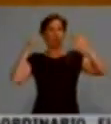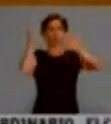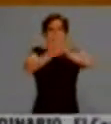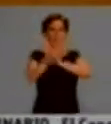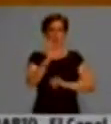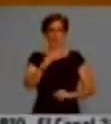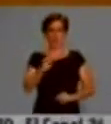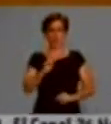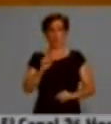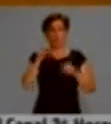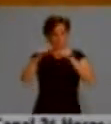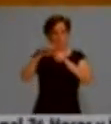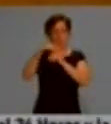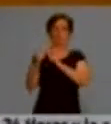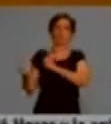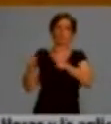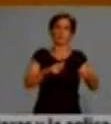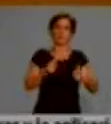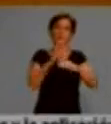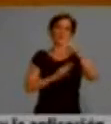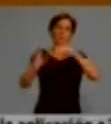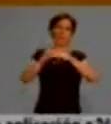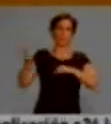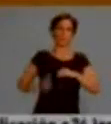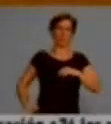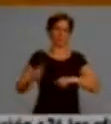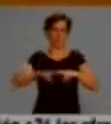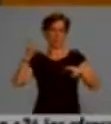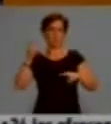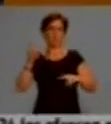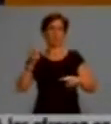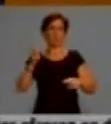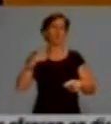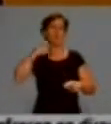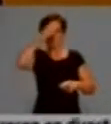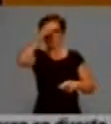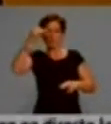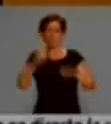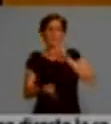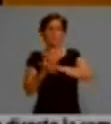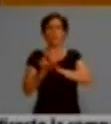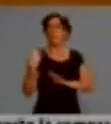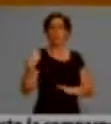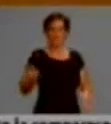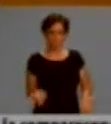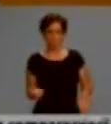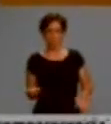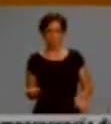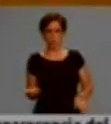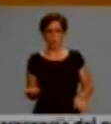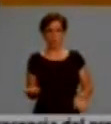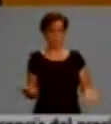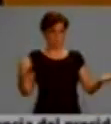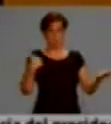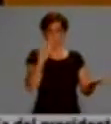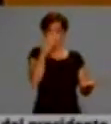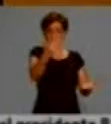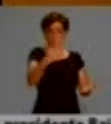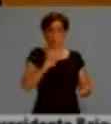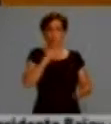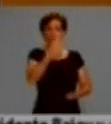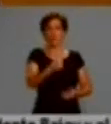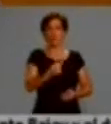los sobresueldos en negro. Porque la pregunta es, ¿cuándo empezaron a aparecer en la contabilidad del señor Bárcenas? Pues se lo voy a decir, casualmente el año